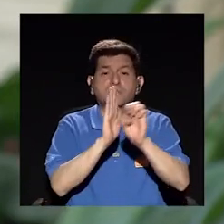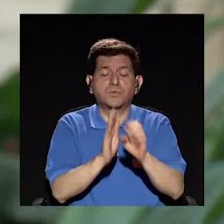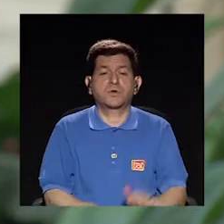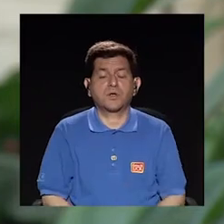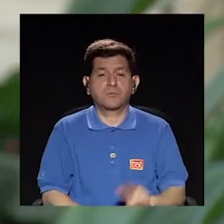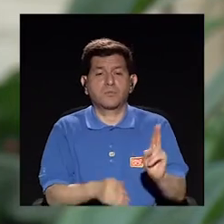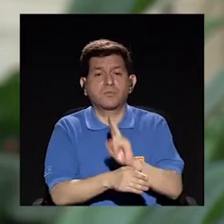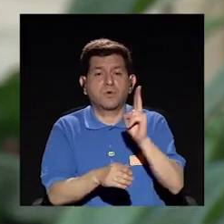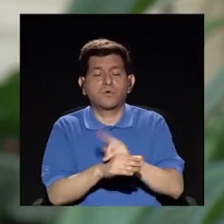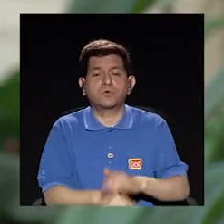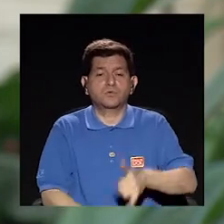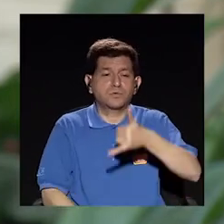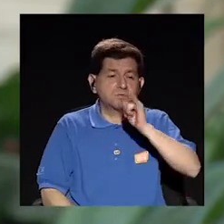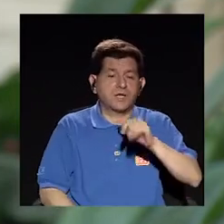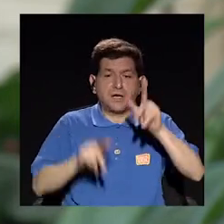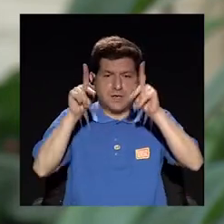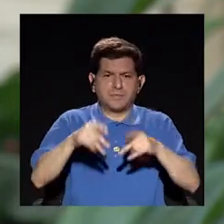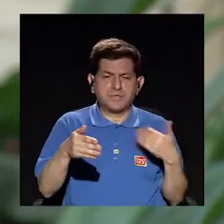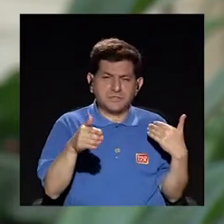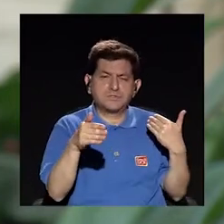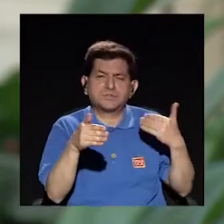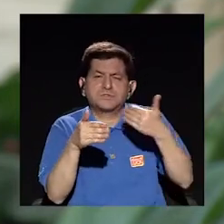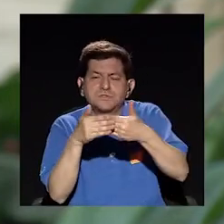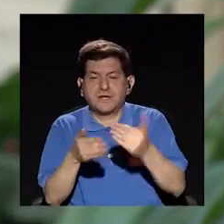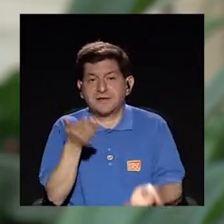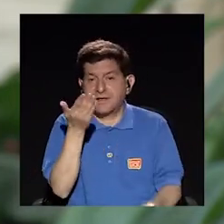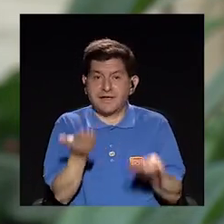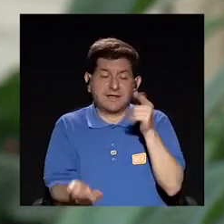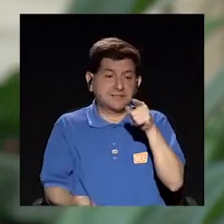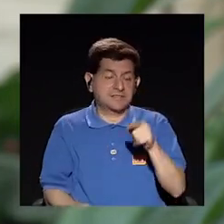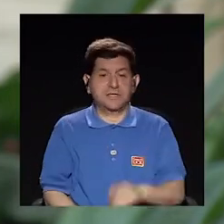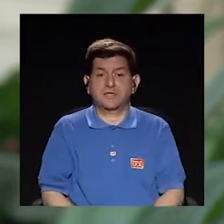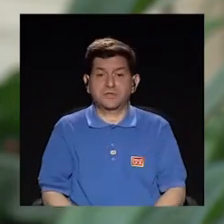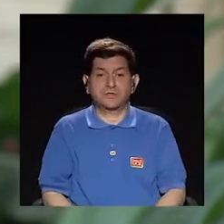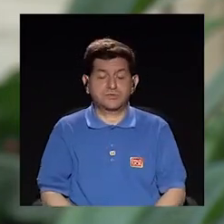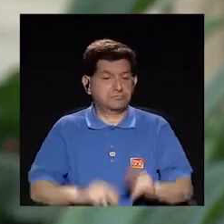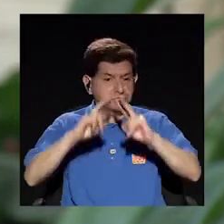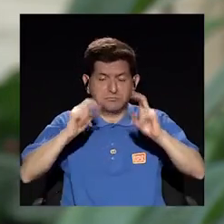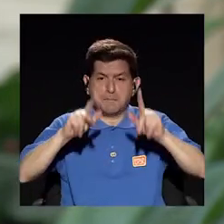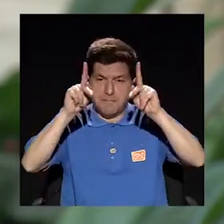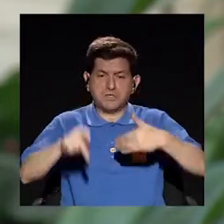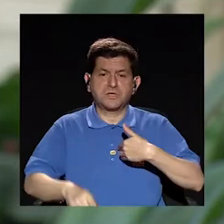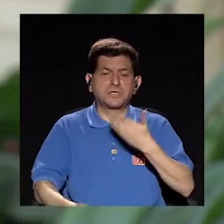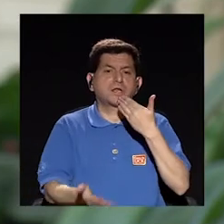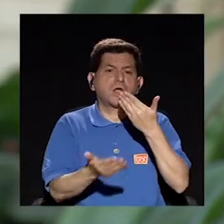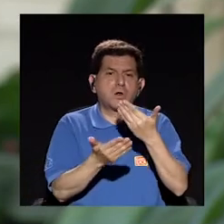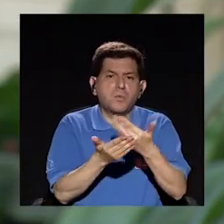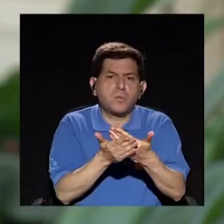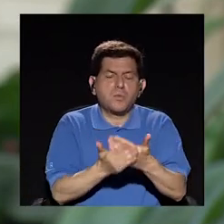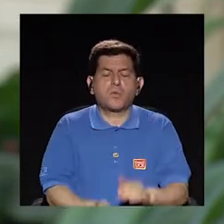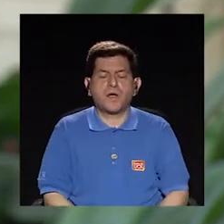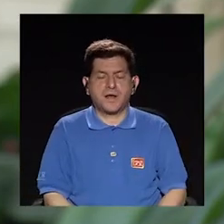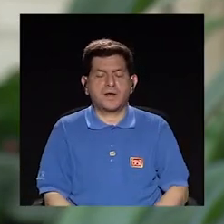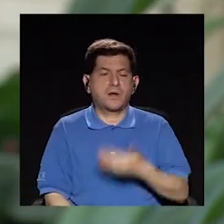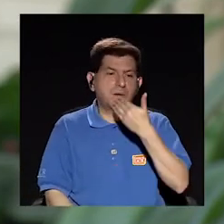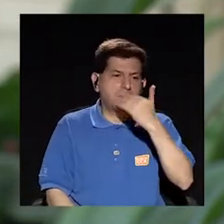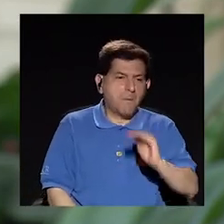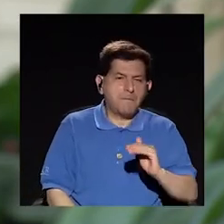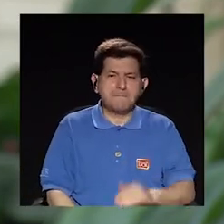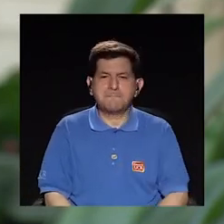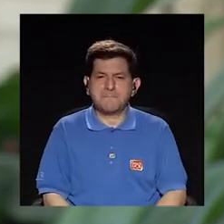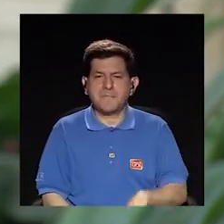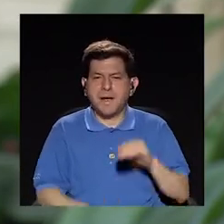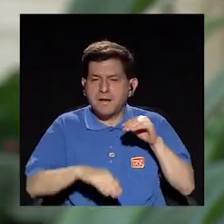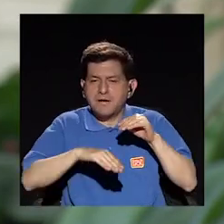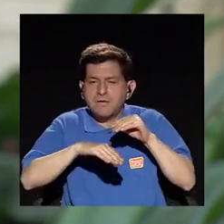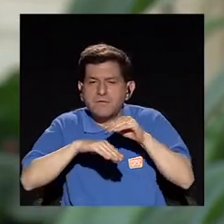ejemplo, consuman alcohol, que alguien se les acerque, tal vez ellos no van a medir si esa persona tiene buenas intenciones o malas